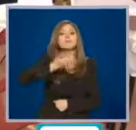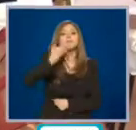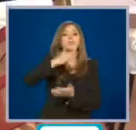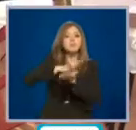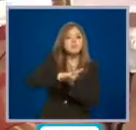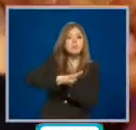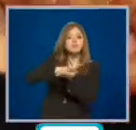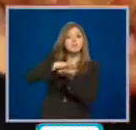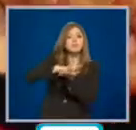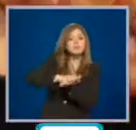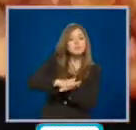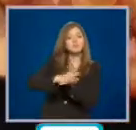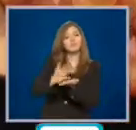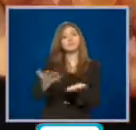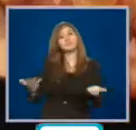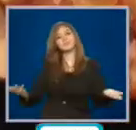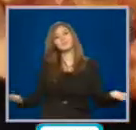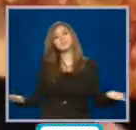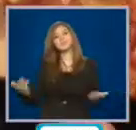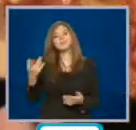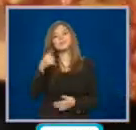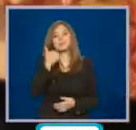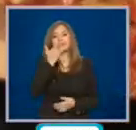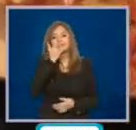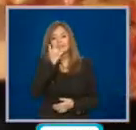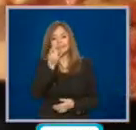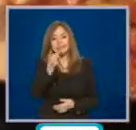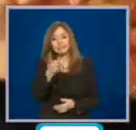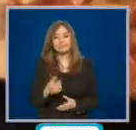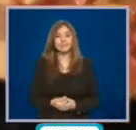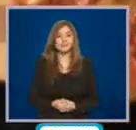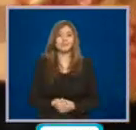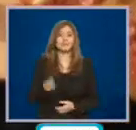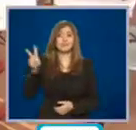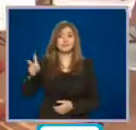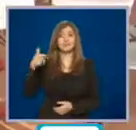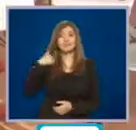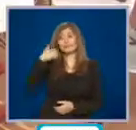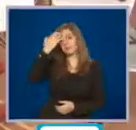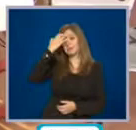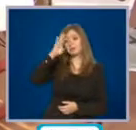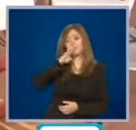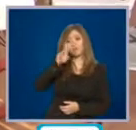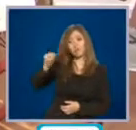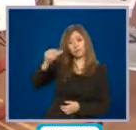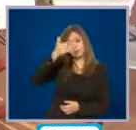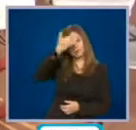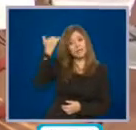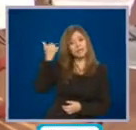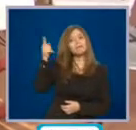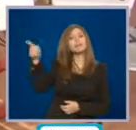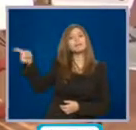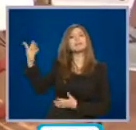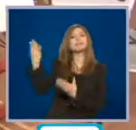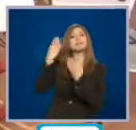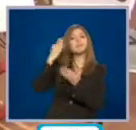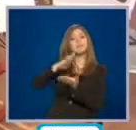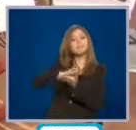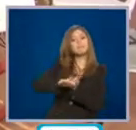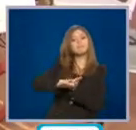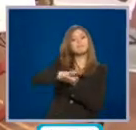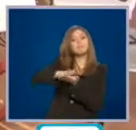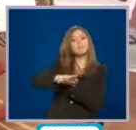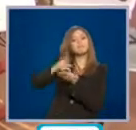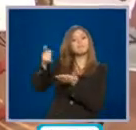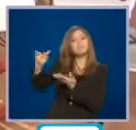Precisamente mami. yo quería hablar algo La de acerca de muchos, tu la madre. verdad. Tuve la oportunidad de conocerla, Lorena, yo no sé si supiste o no, Dios mío. y me regañó. ¿Por